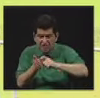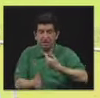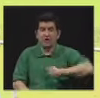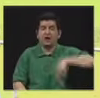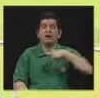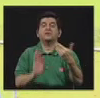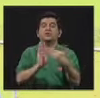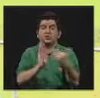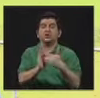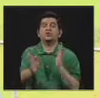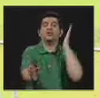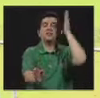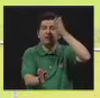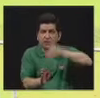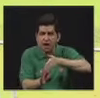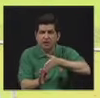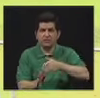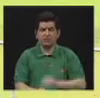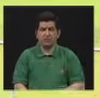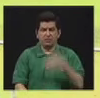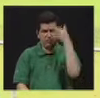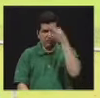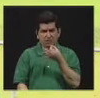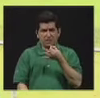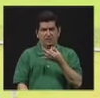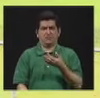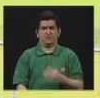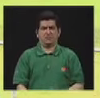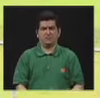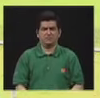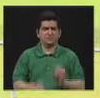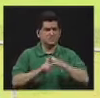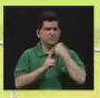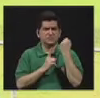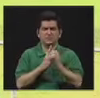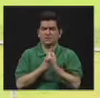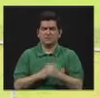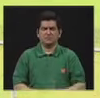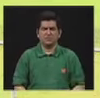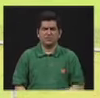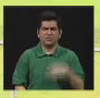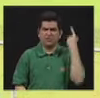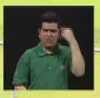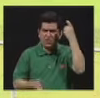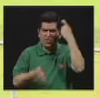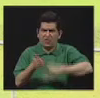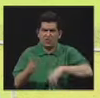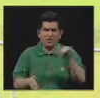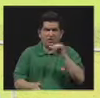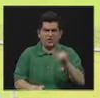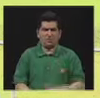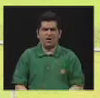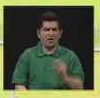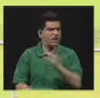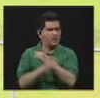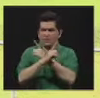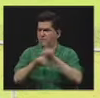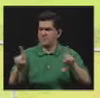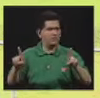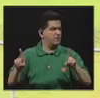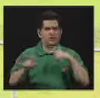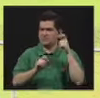nos va a afectar directamente, pues nos parece que esto es como de una dictadura,